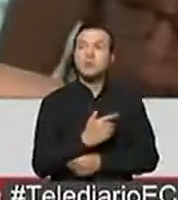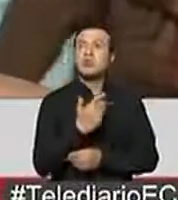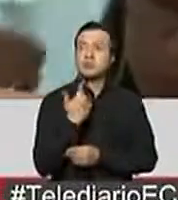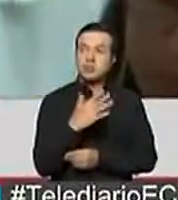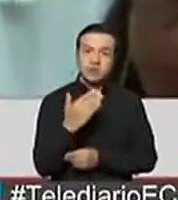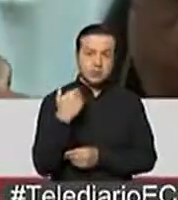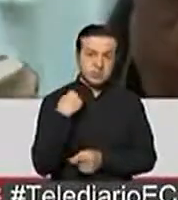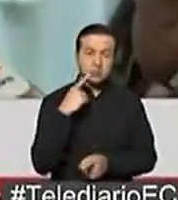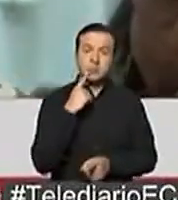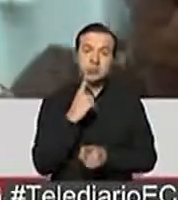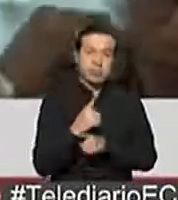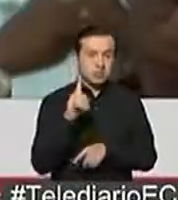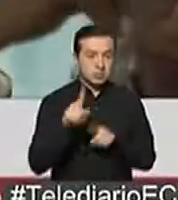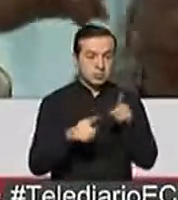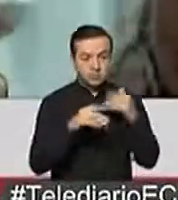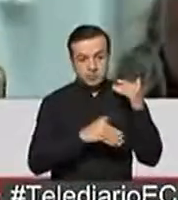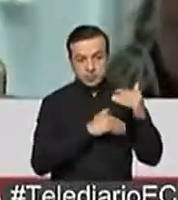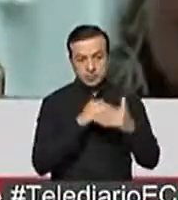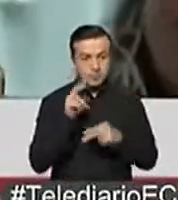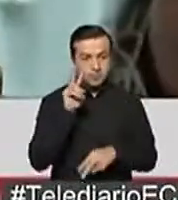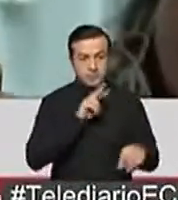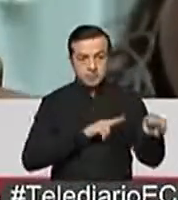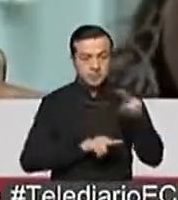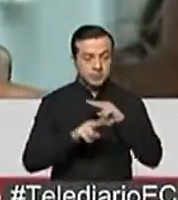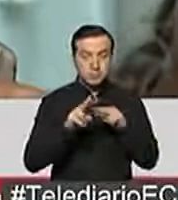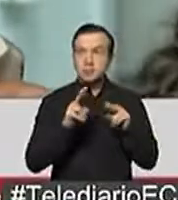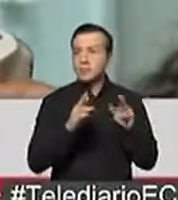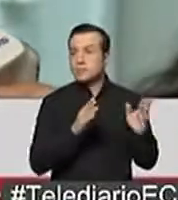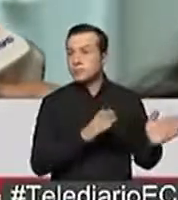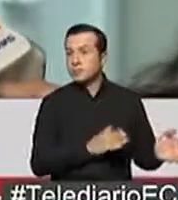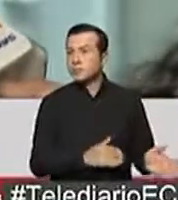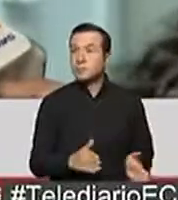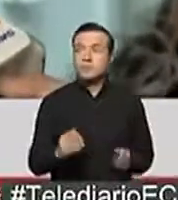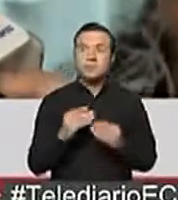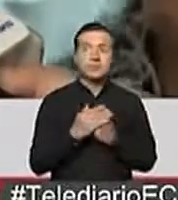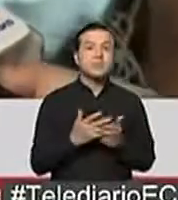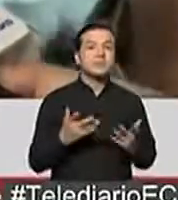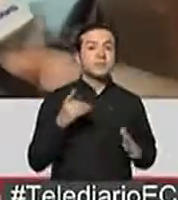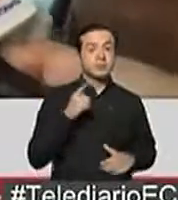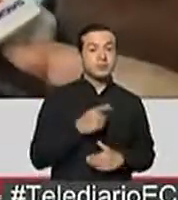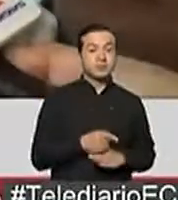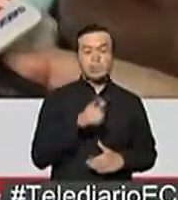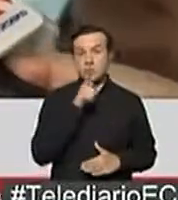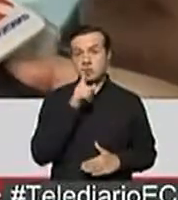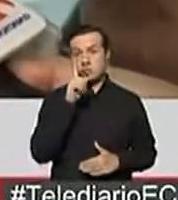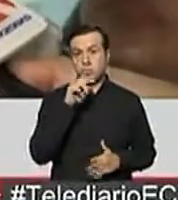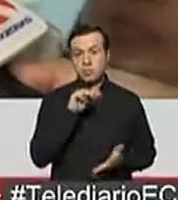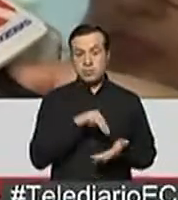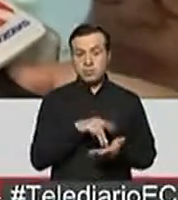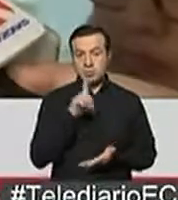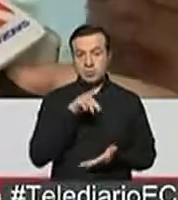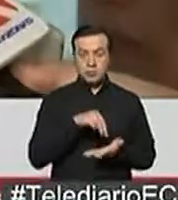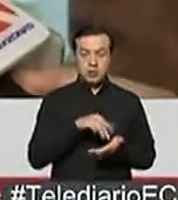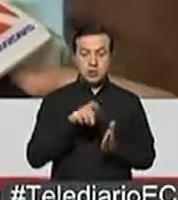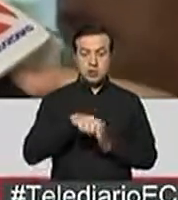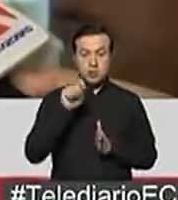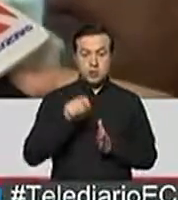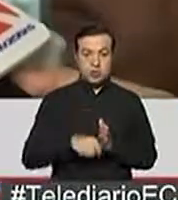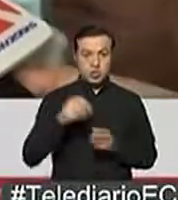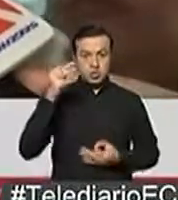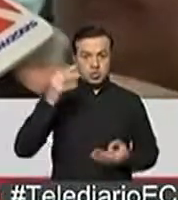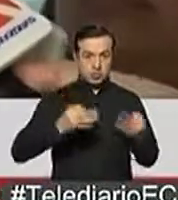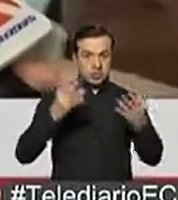Tenemos los progresivos a través de las interceptaciones que se realizaron por orden del un miembro, un juez de la Corte Nacional de